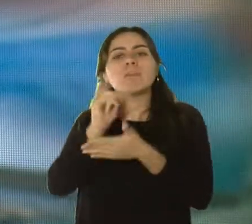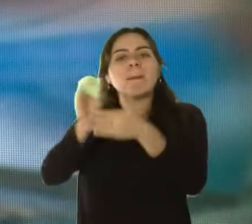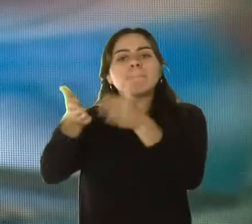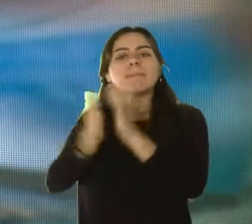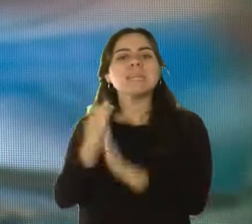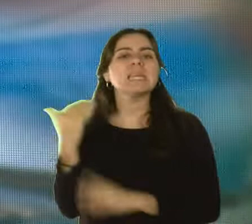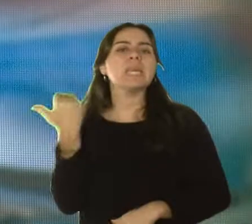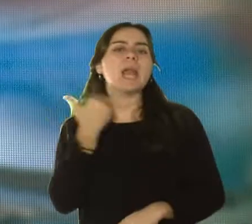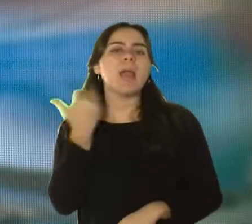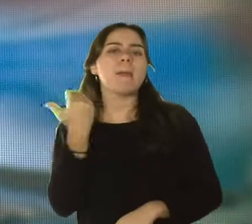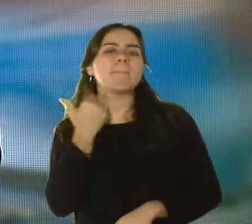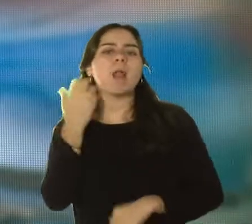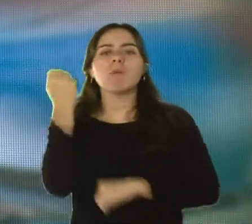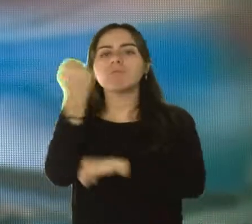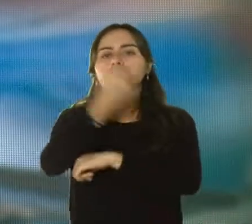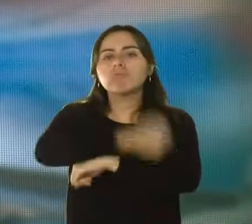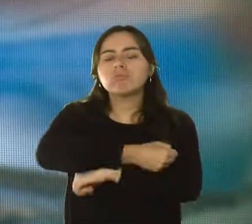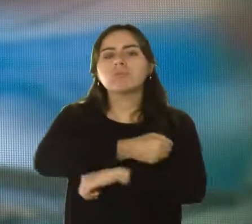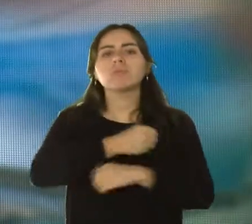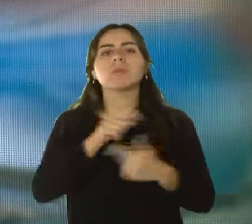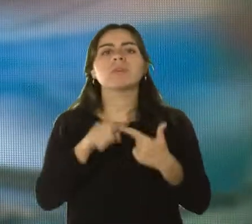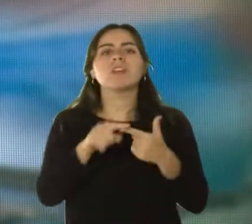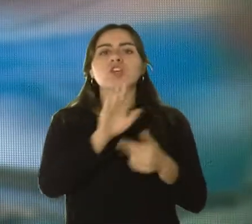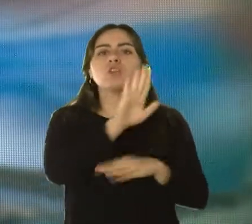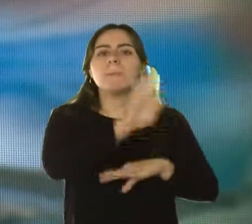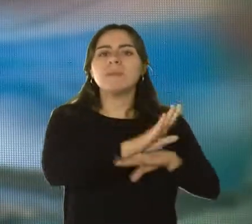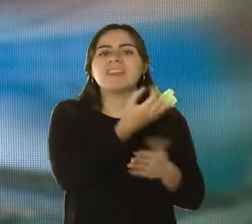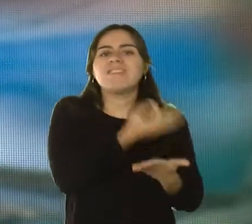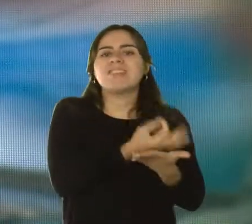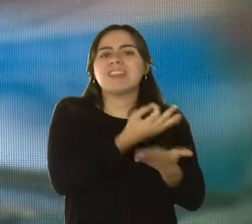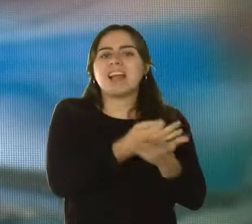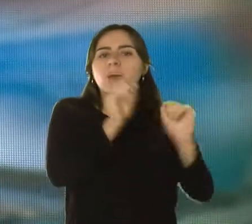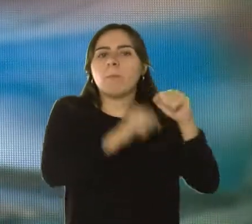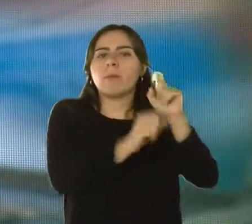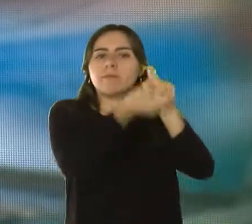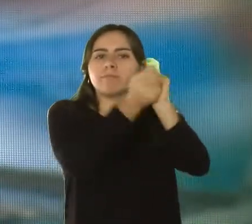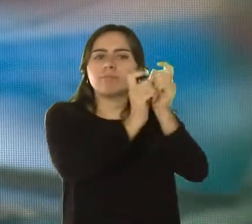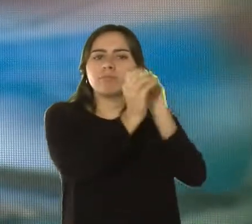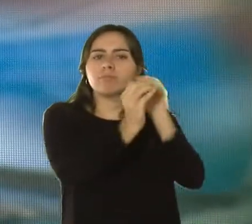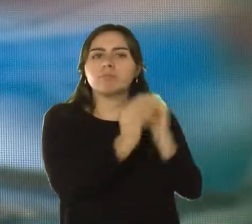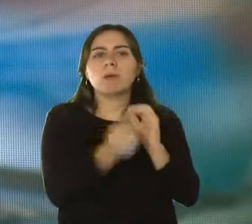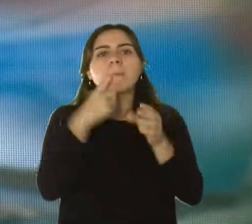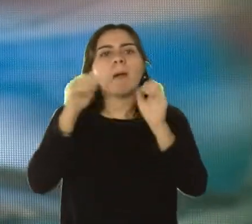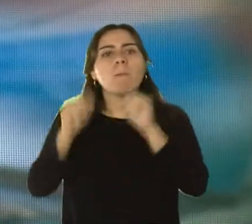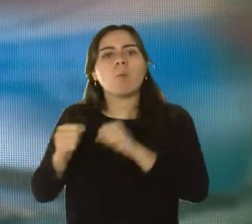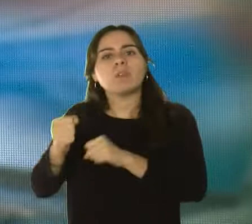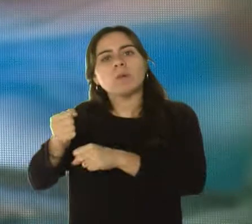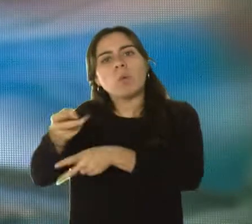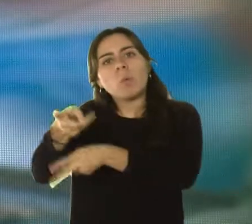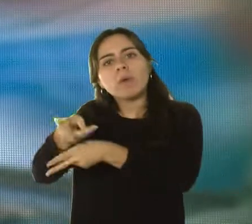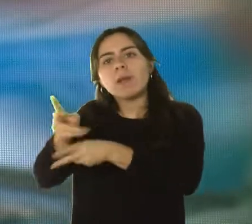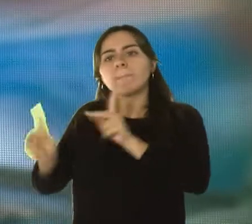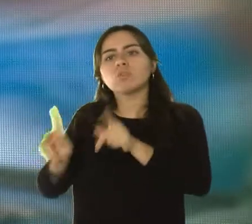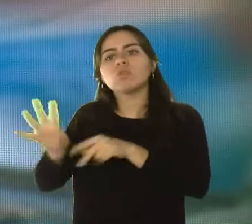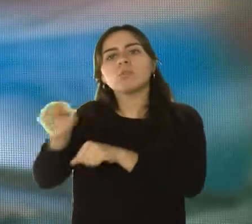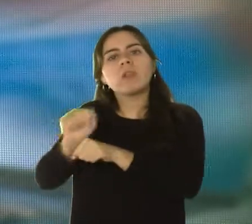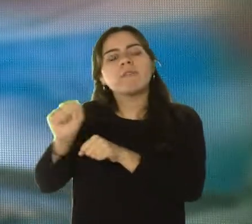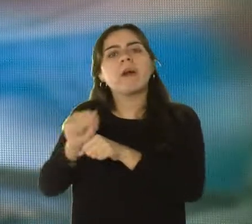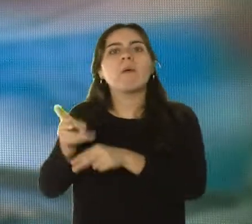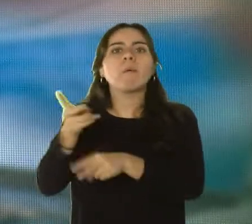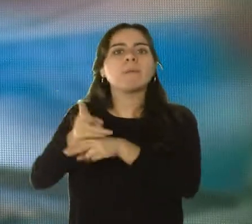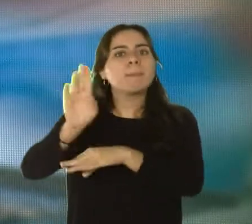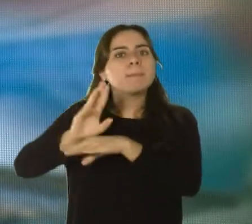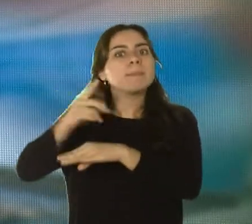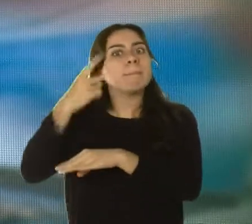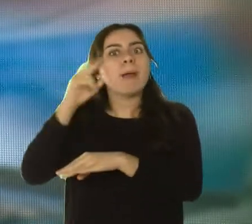y reestructurar las finanzas de la corporación para poder proteger los trabajos y proteger el negocio, ¿verdad?